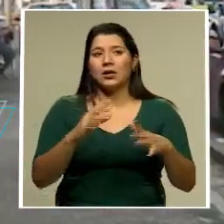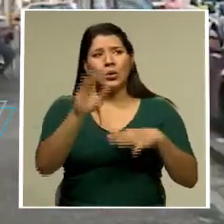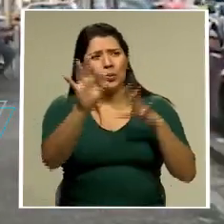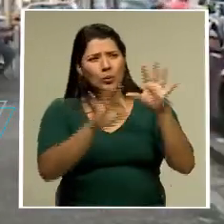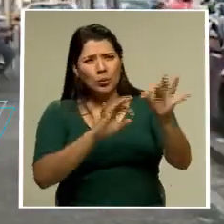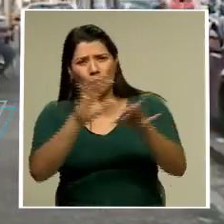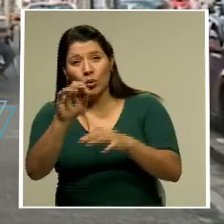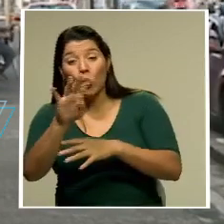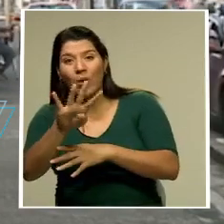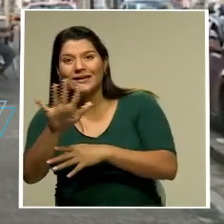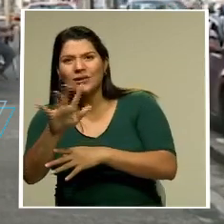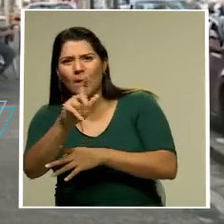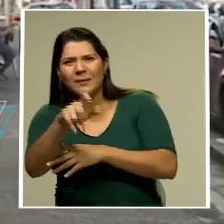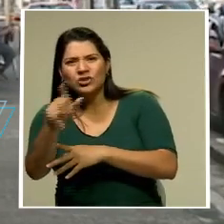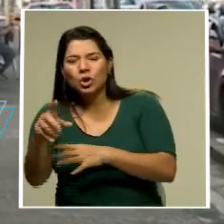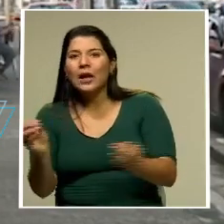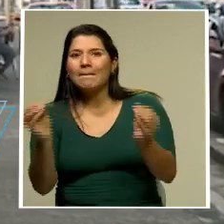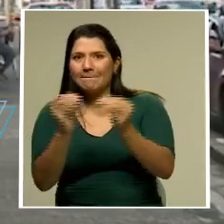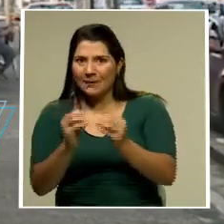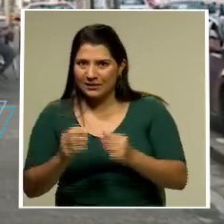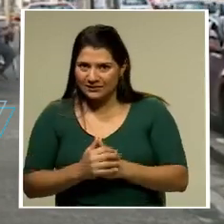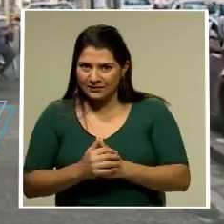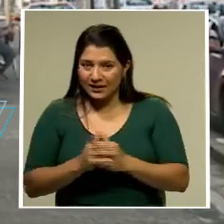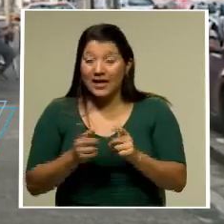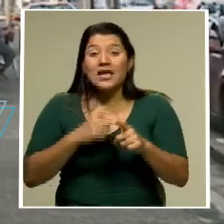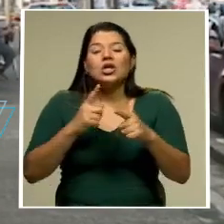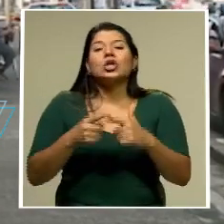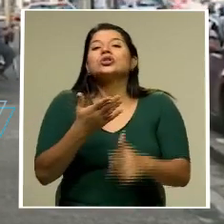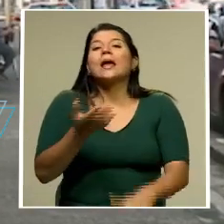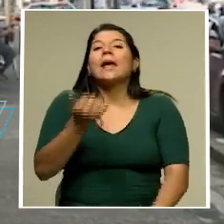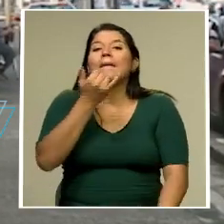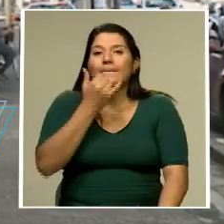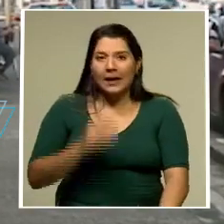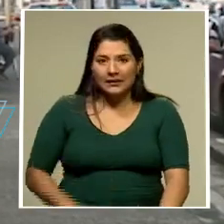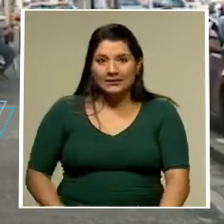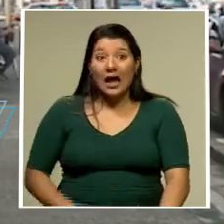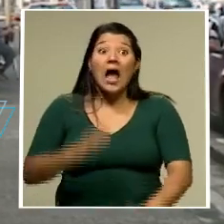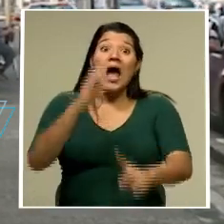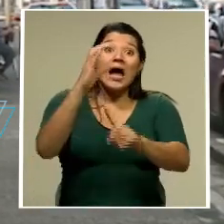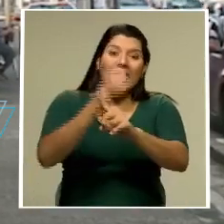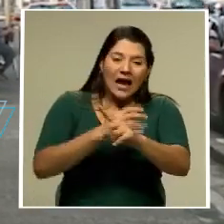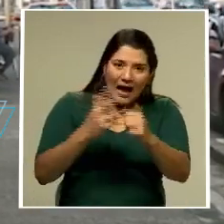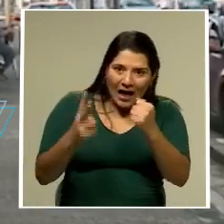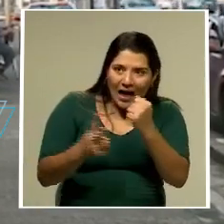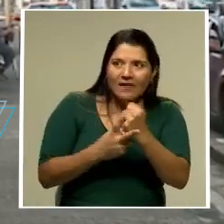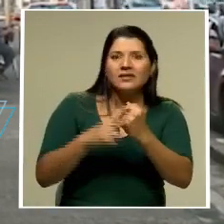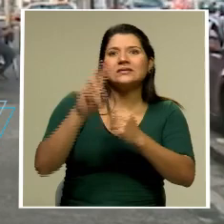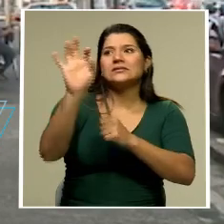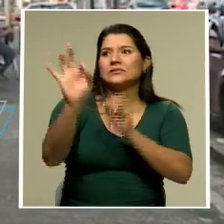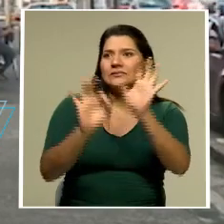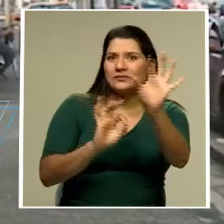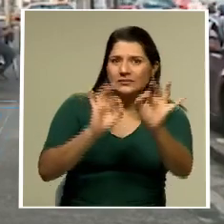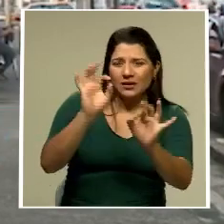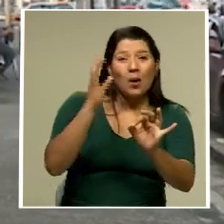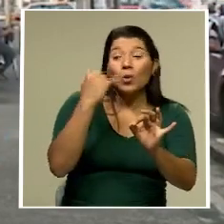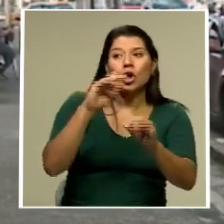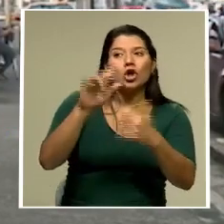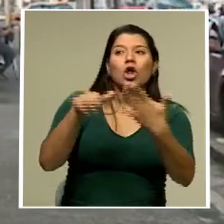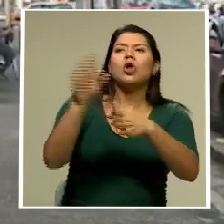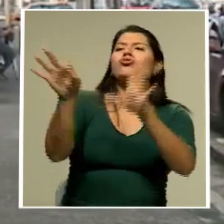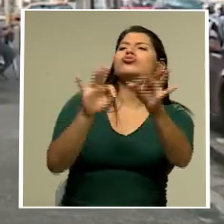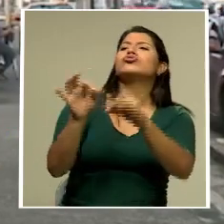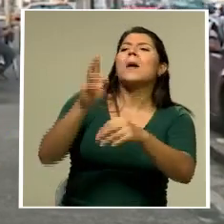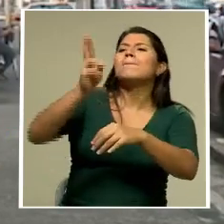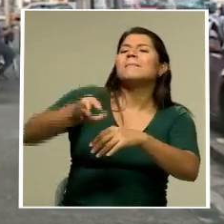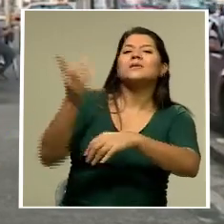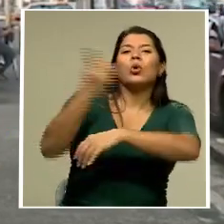restantes. Y entonces lo que sucede en este momento es que cada vez que una persona es citada, que además se vienen citando en distintos días, para